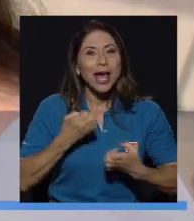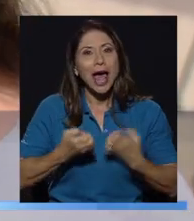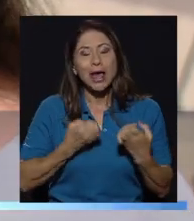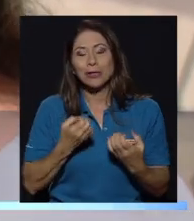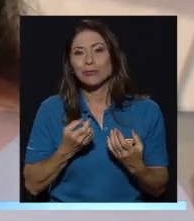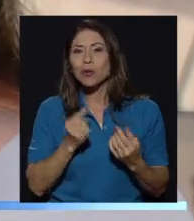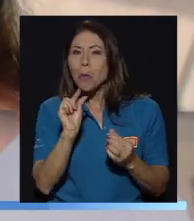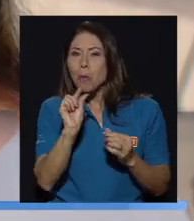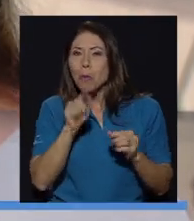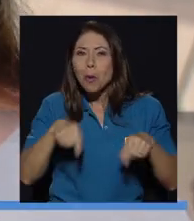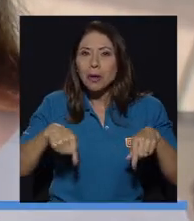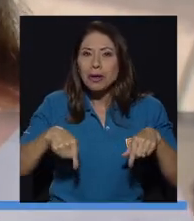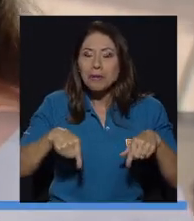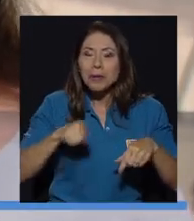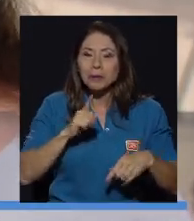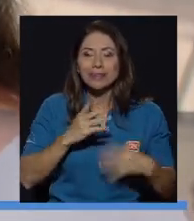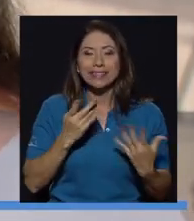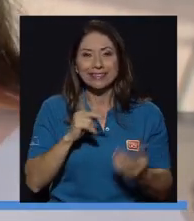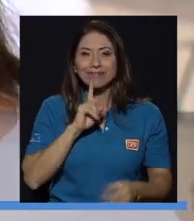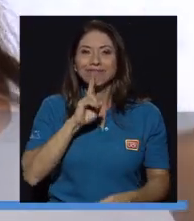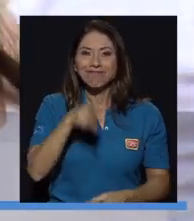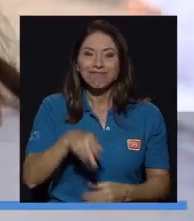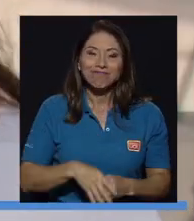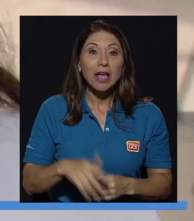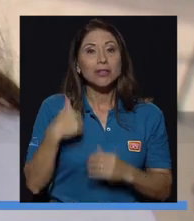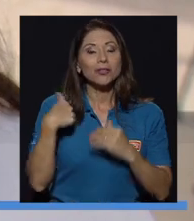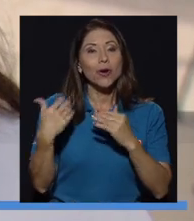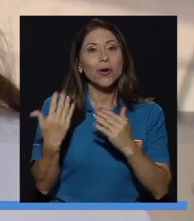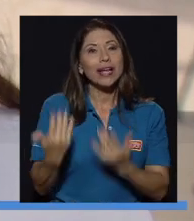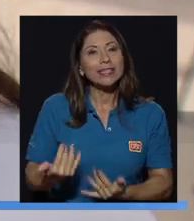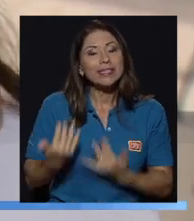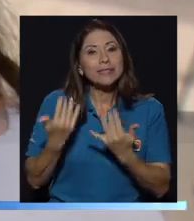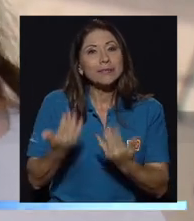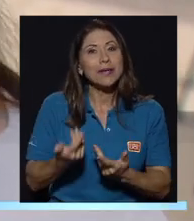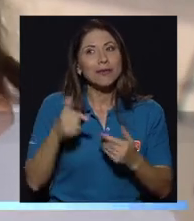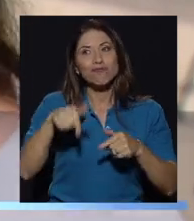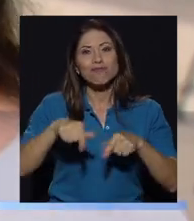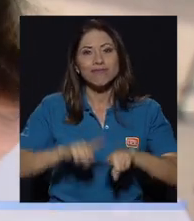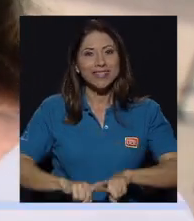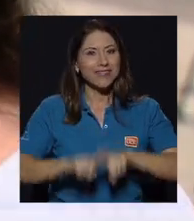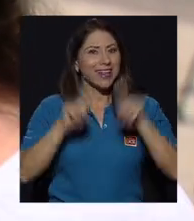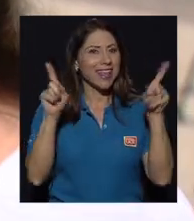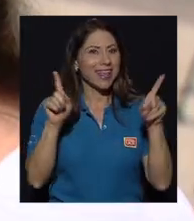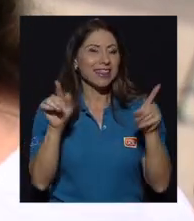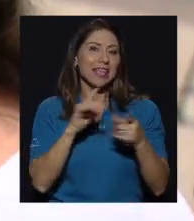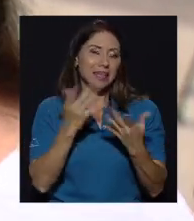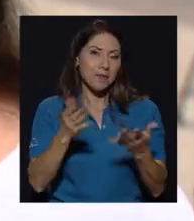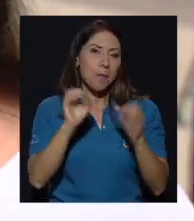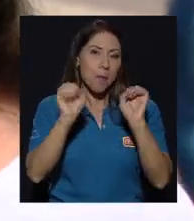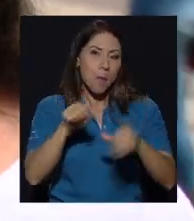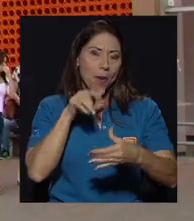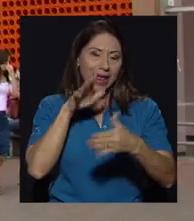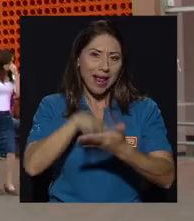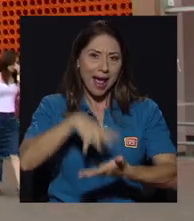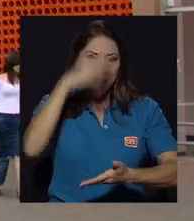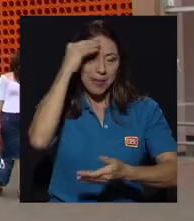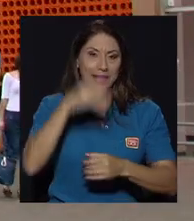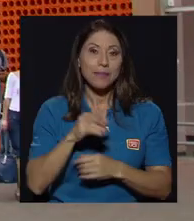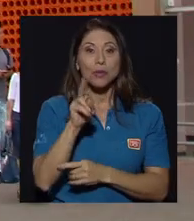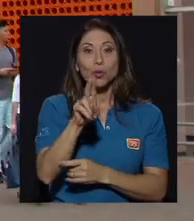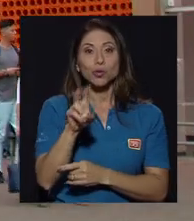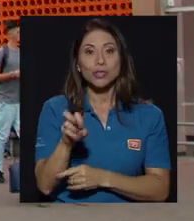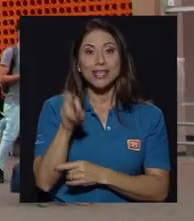un poco nerviosa, la verdad. Y no sé, espero como que sea diferente y poder aprender.